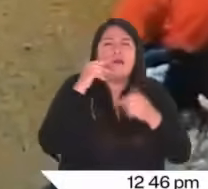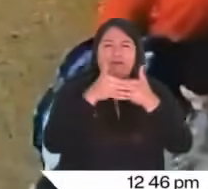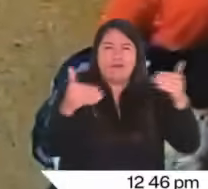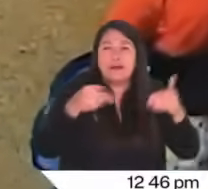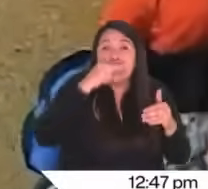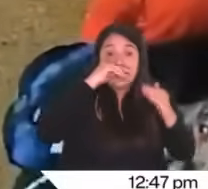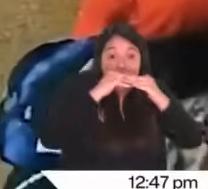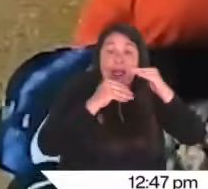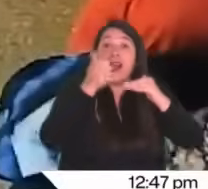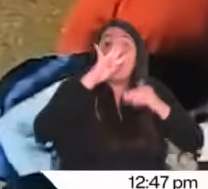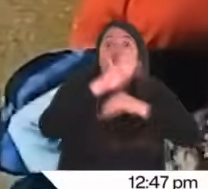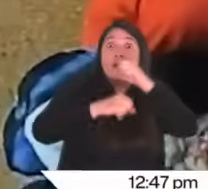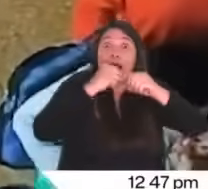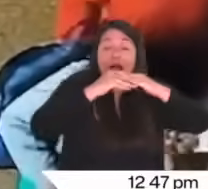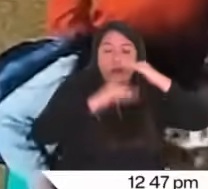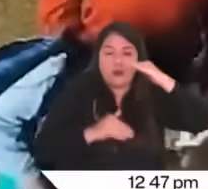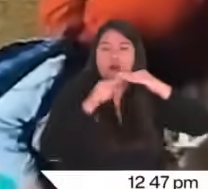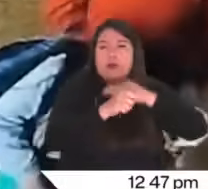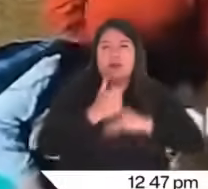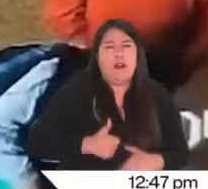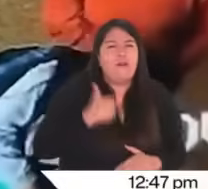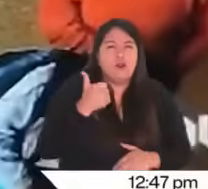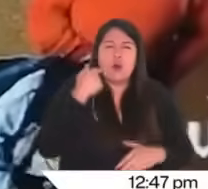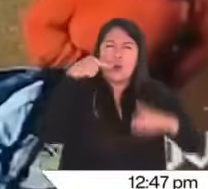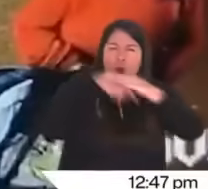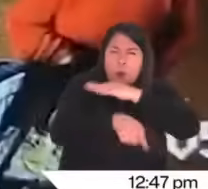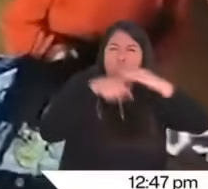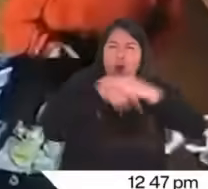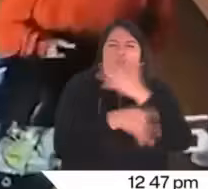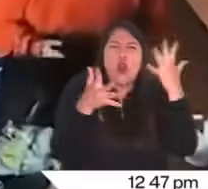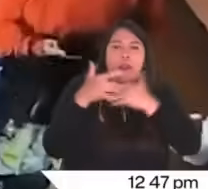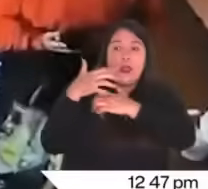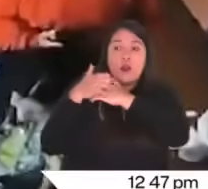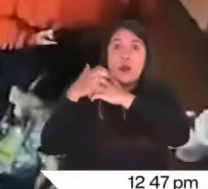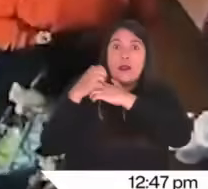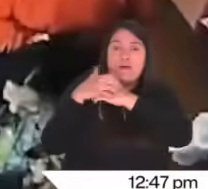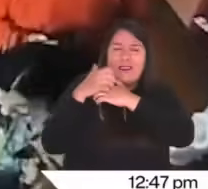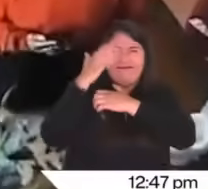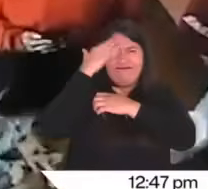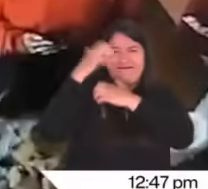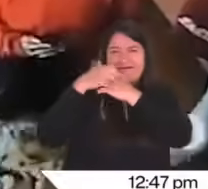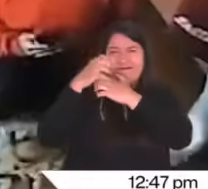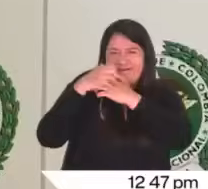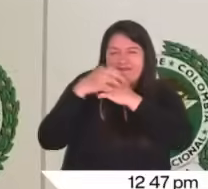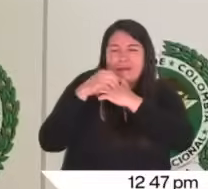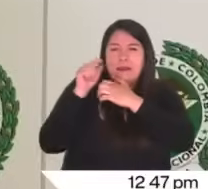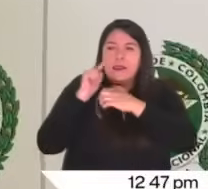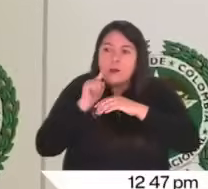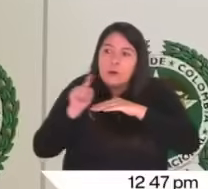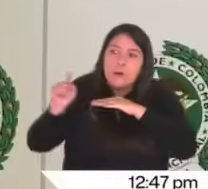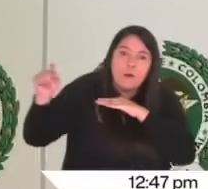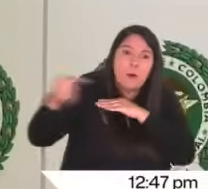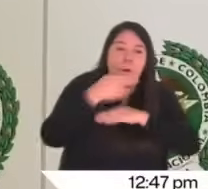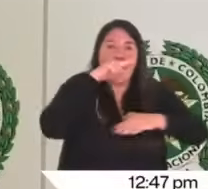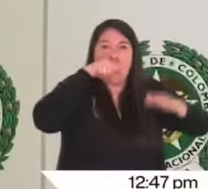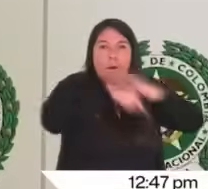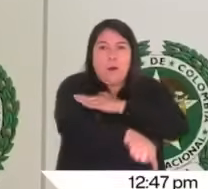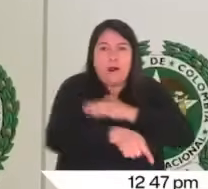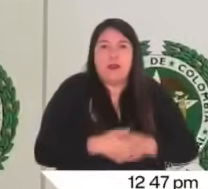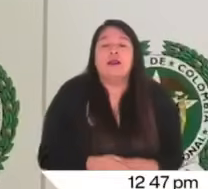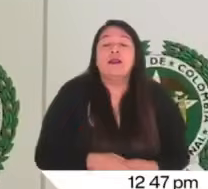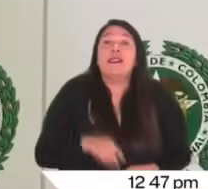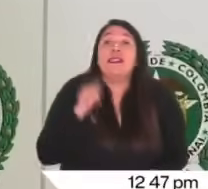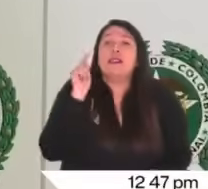14 años agravado. El hombre venía huyendo del departamento del Tolima, lugar donde ocurrieron los hechos. Esta actividad